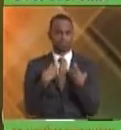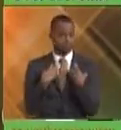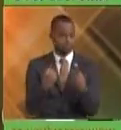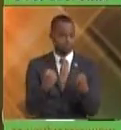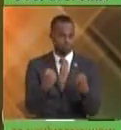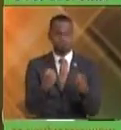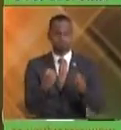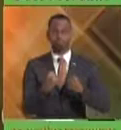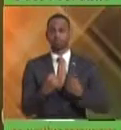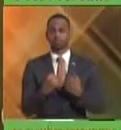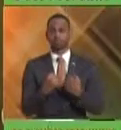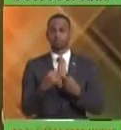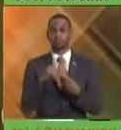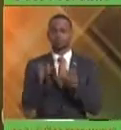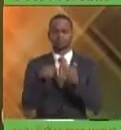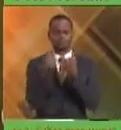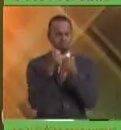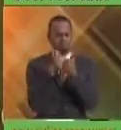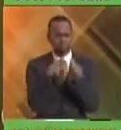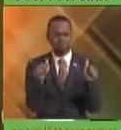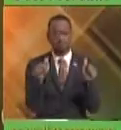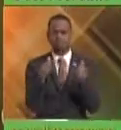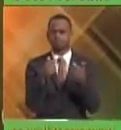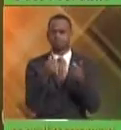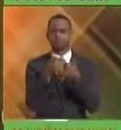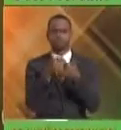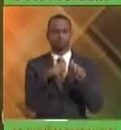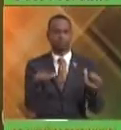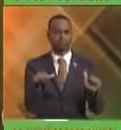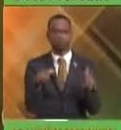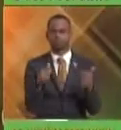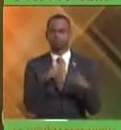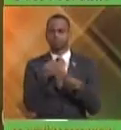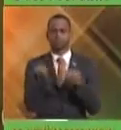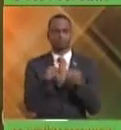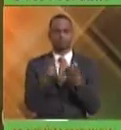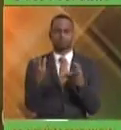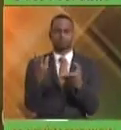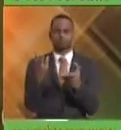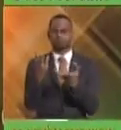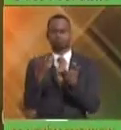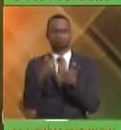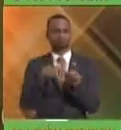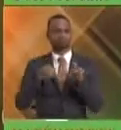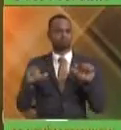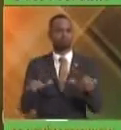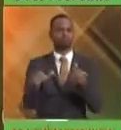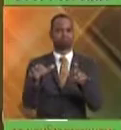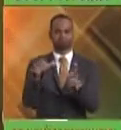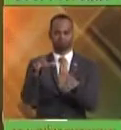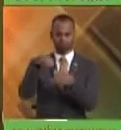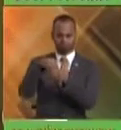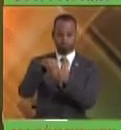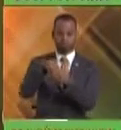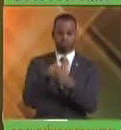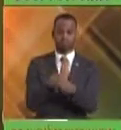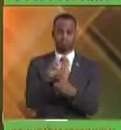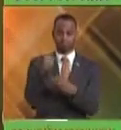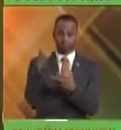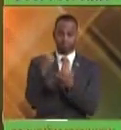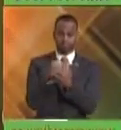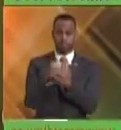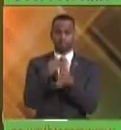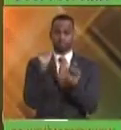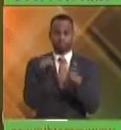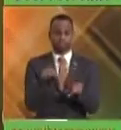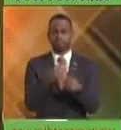en temas en cualquier tipo en cualquier tipo de índole no y es un sello al que